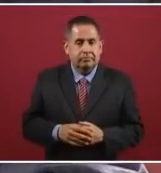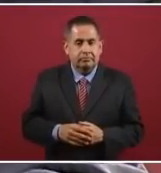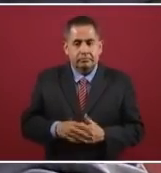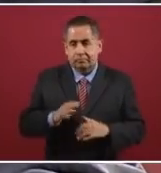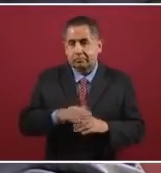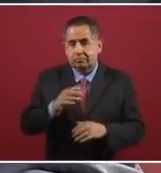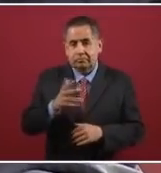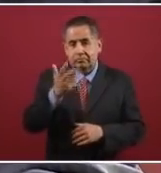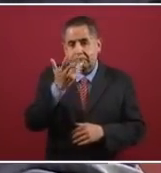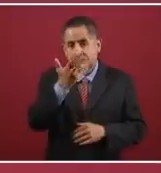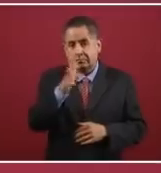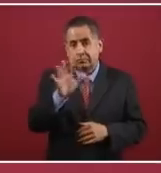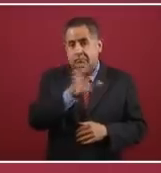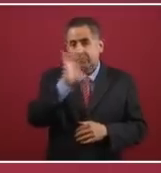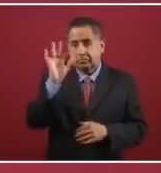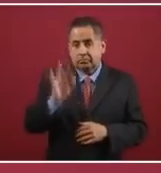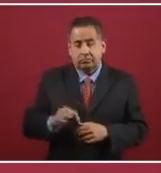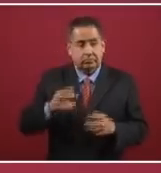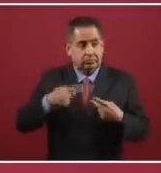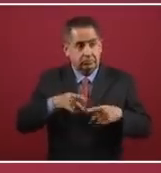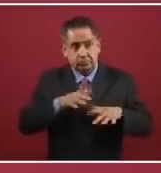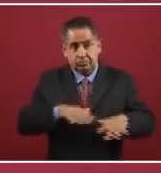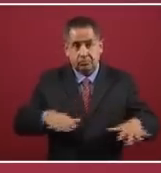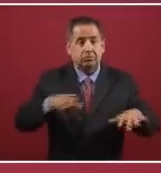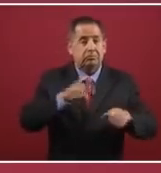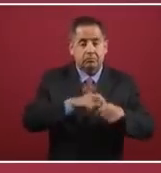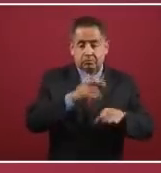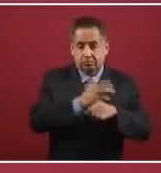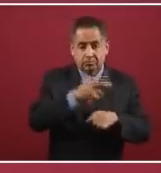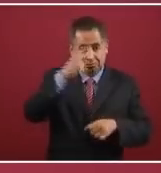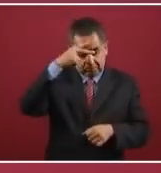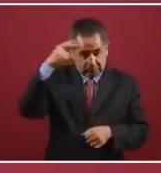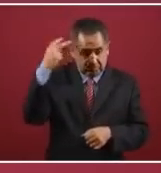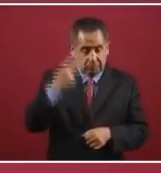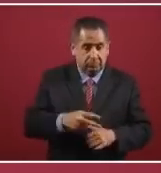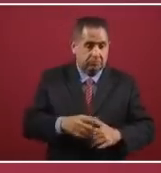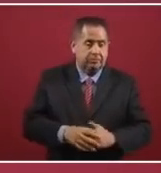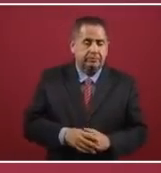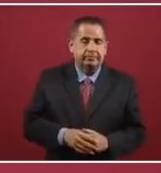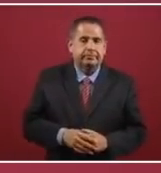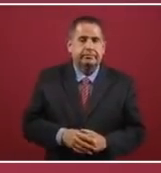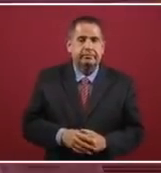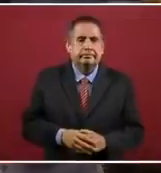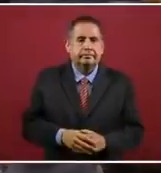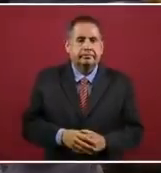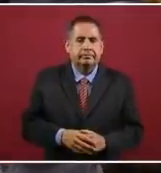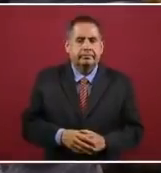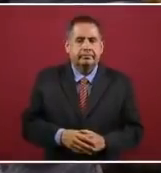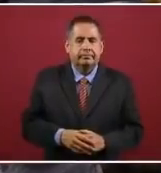Más del 10% de la población de Estados Unidos.